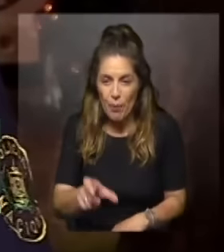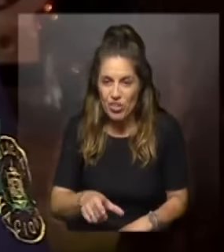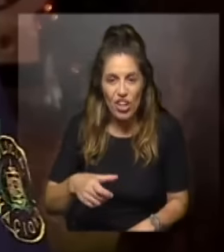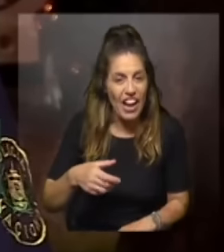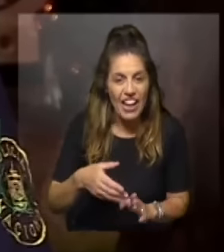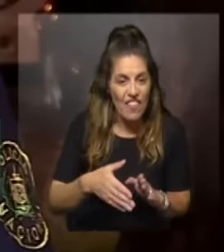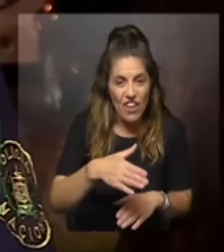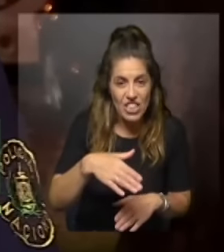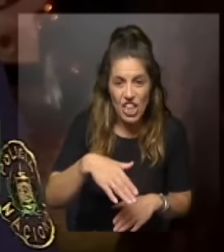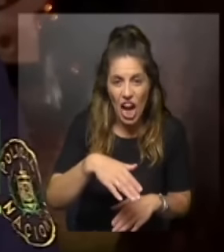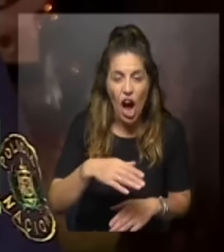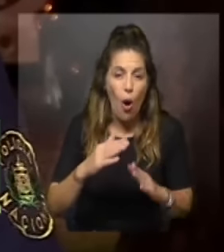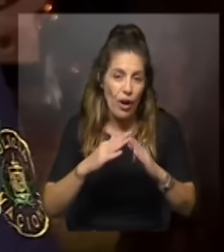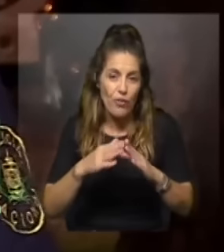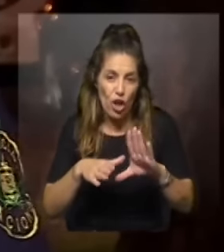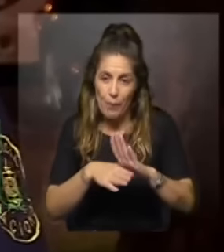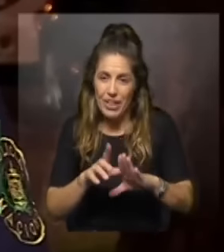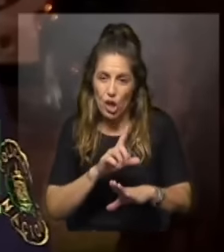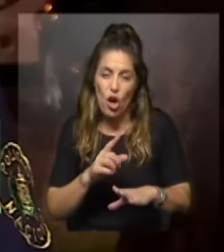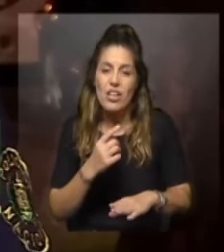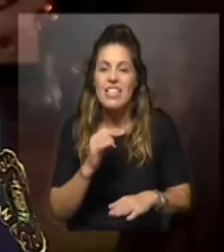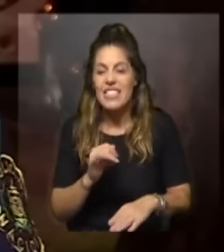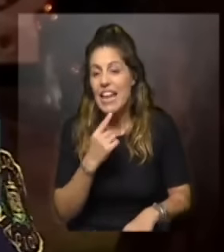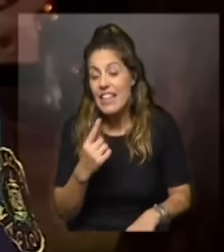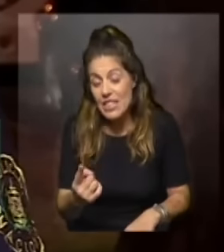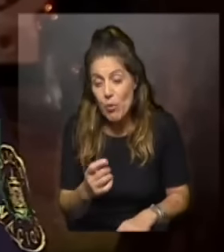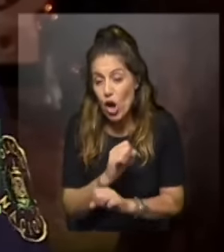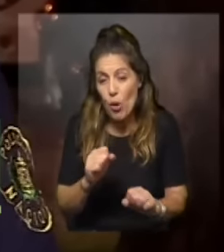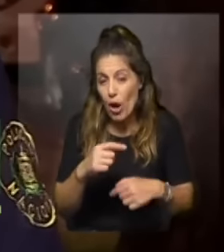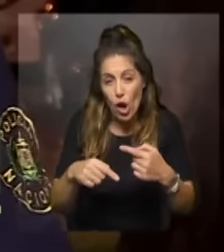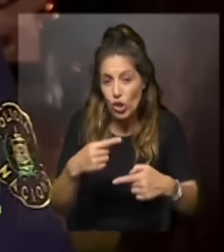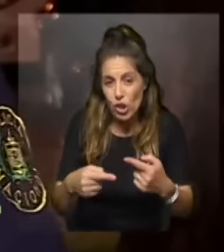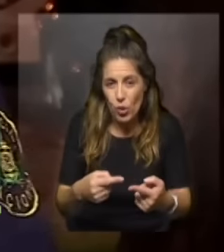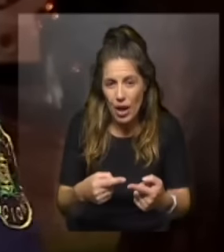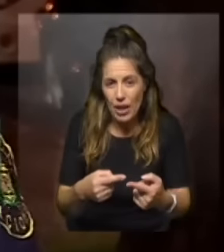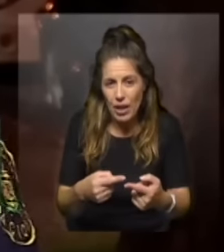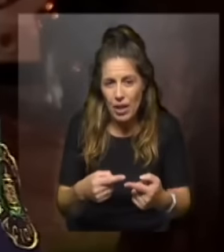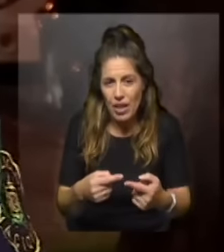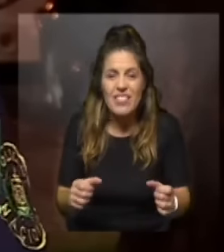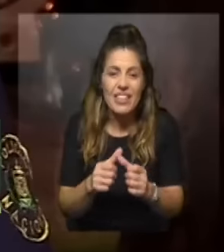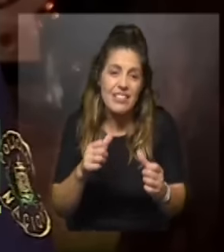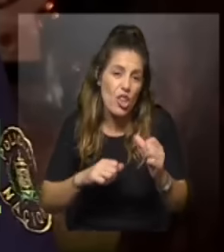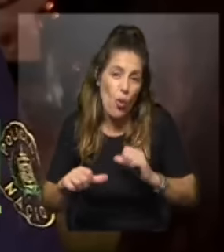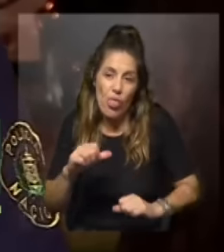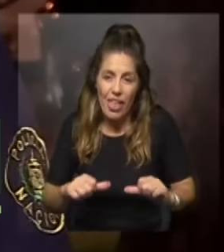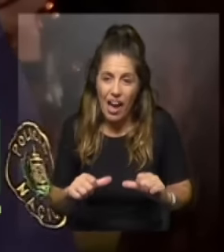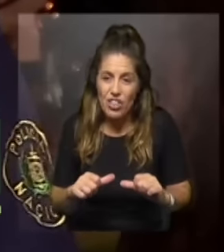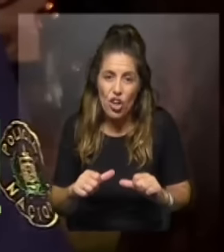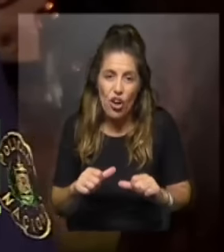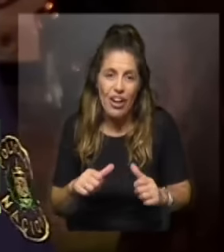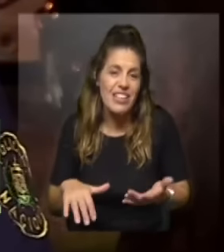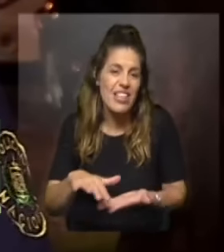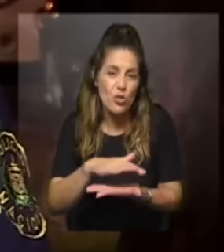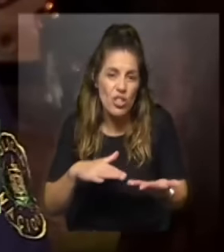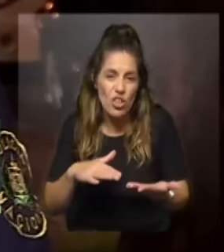refugio almides pero sí le decimos de que no puede permanecer en la situación en la cual está porque Incluso se está haciendo un daño a ella mismo estando en esa situación en la